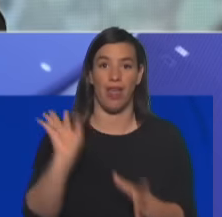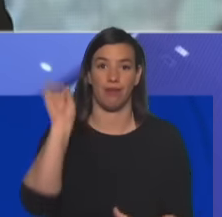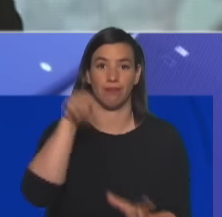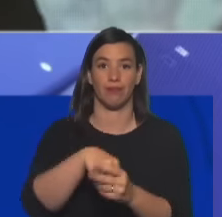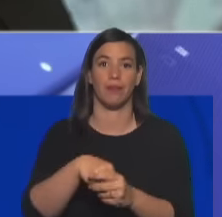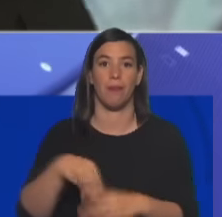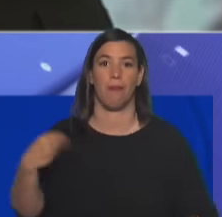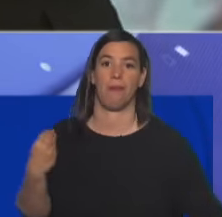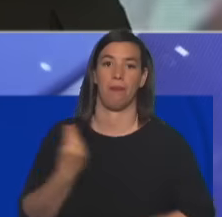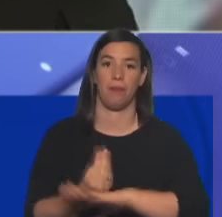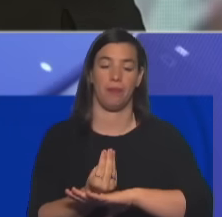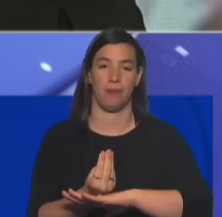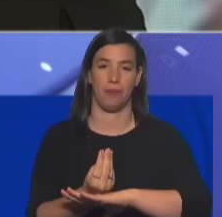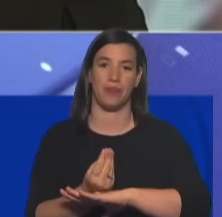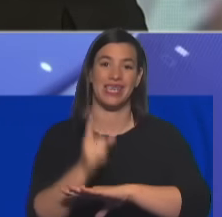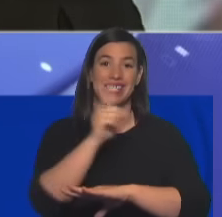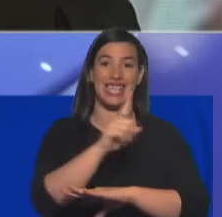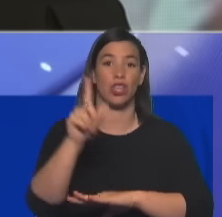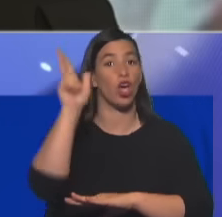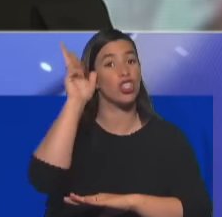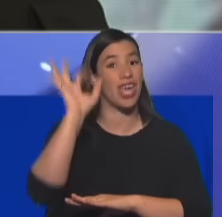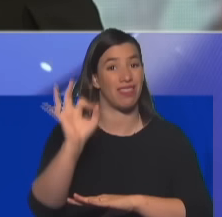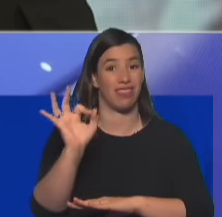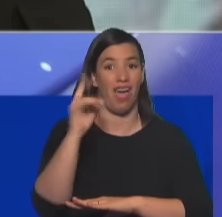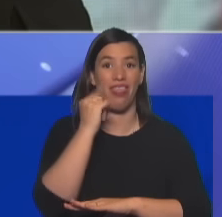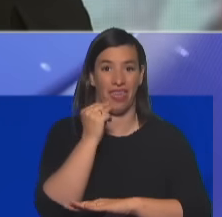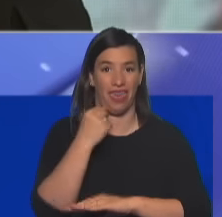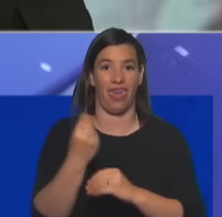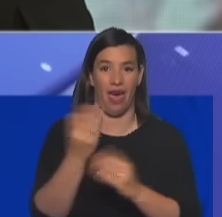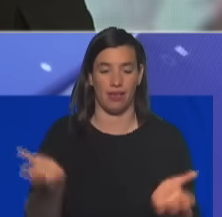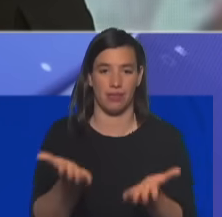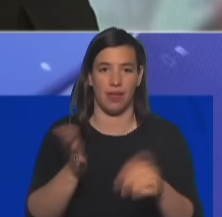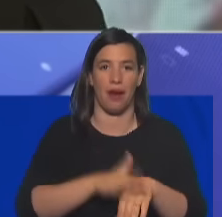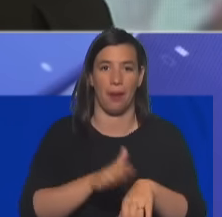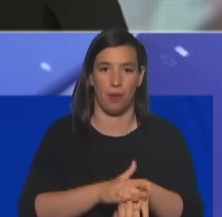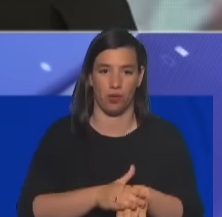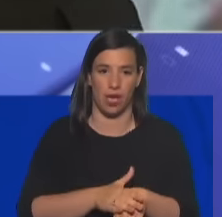interventor por un plazo de 180 días para darle mayor eficiencia al organismo.